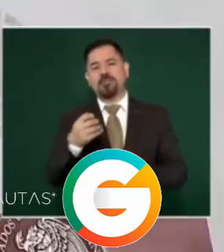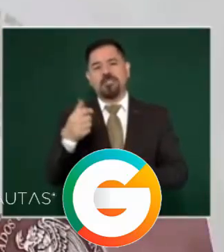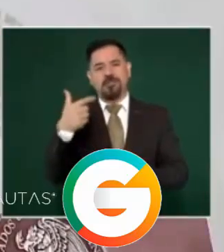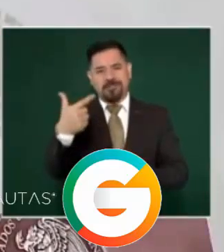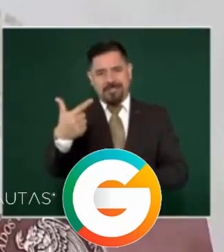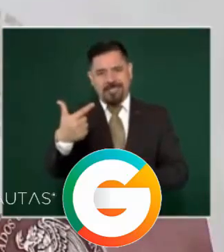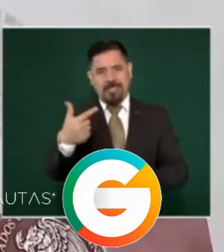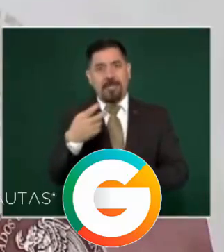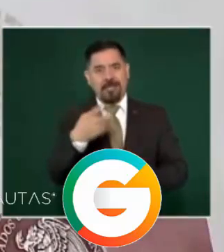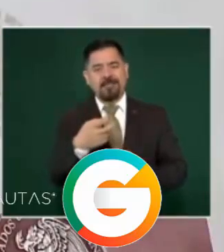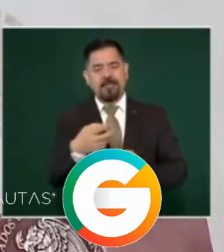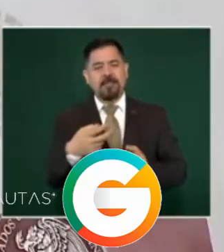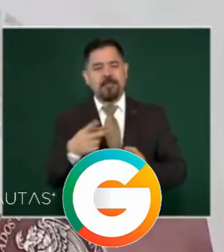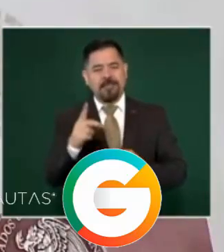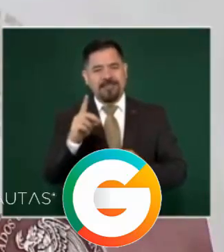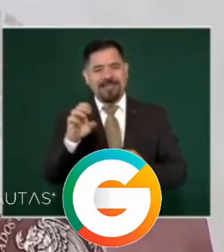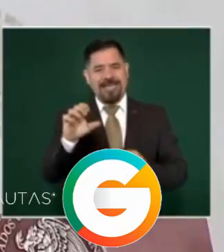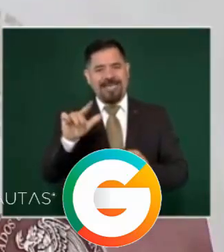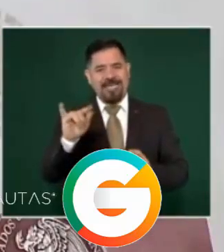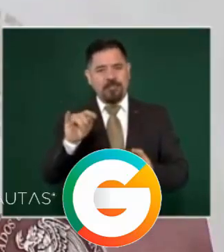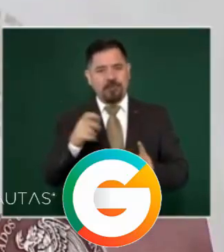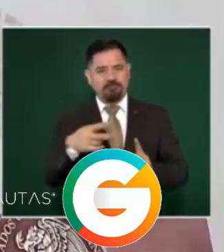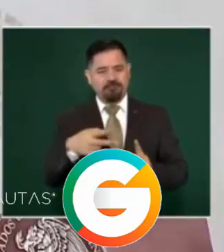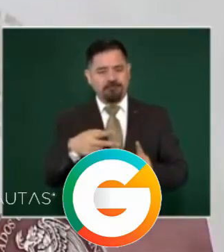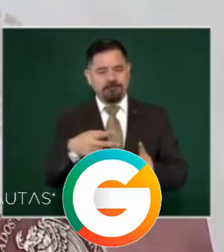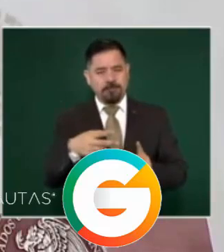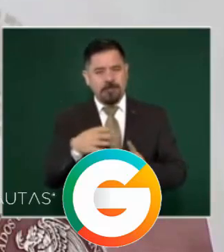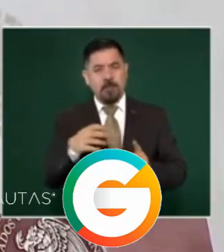1,407 delitos. En lo que va del año,